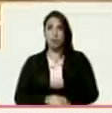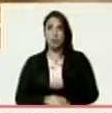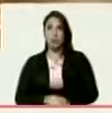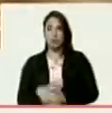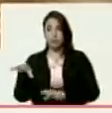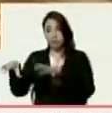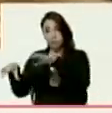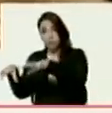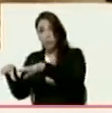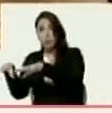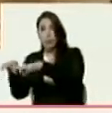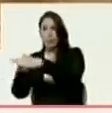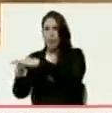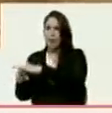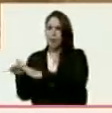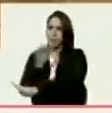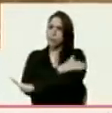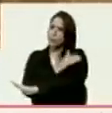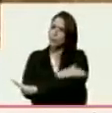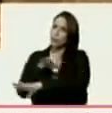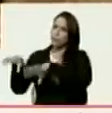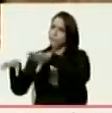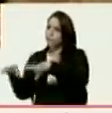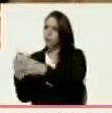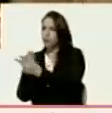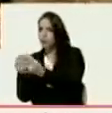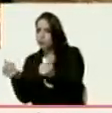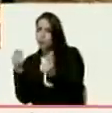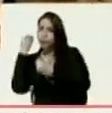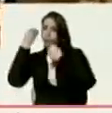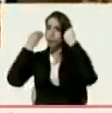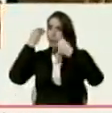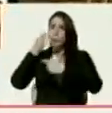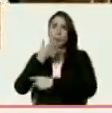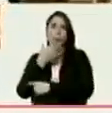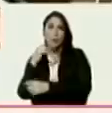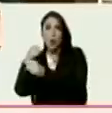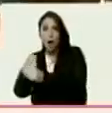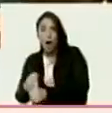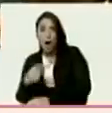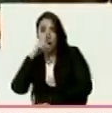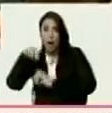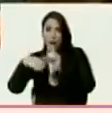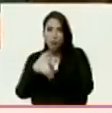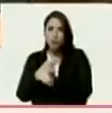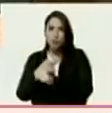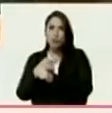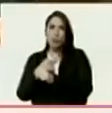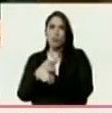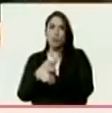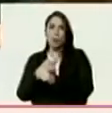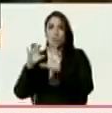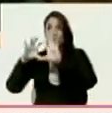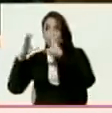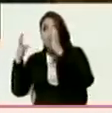partes en conflicto para que retomen la cordura, aunque sea por este año, y guarden las formas, que el mundo los está